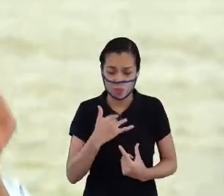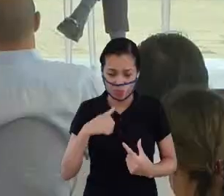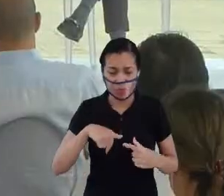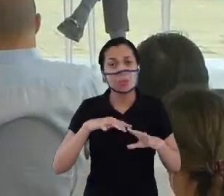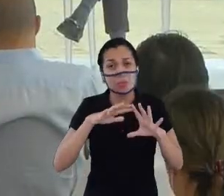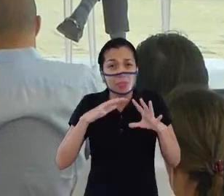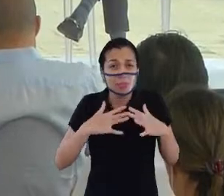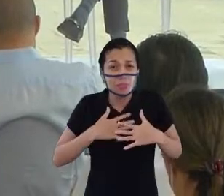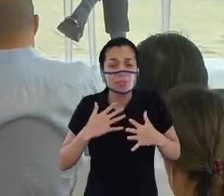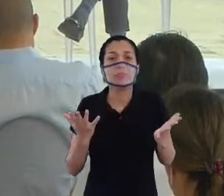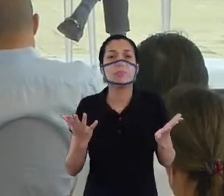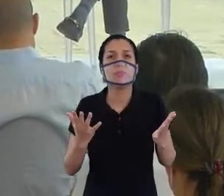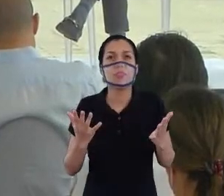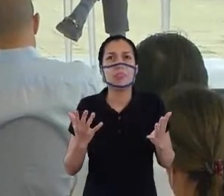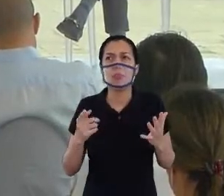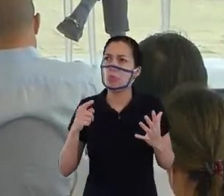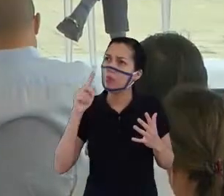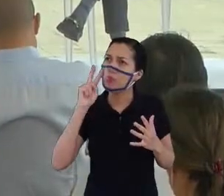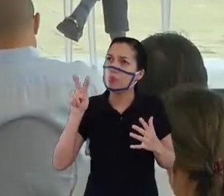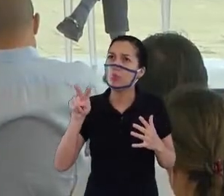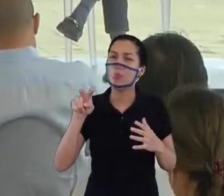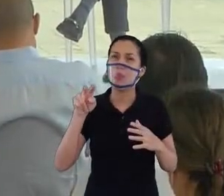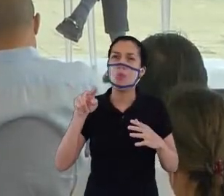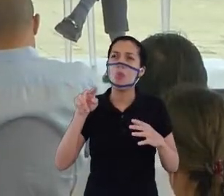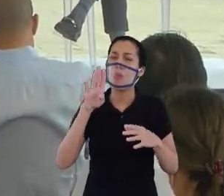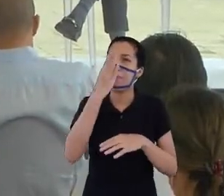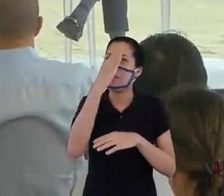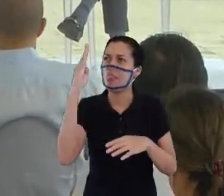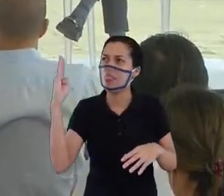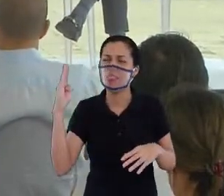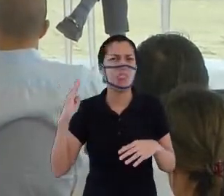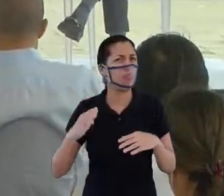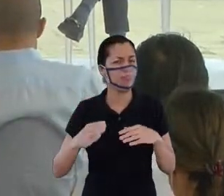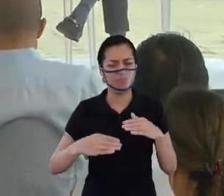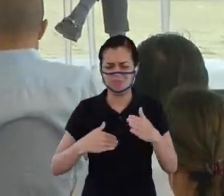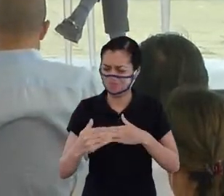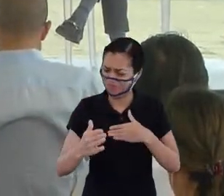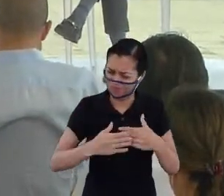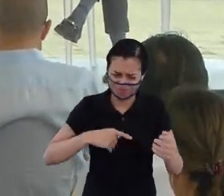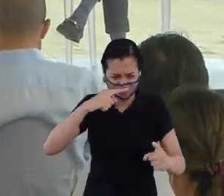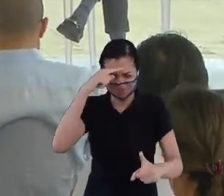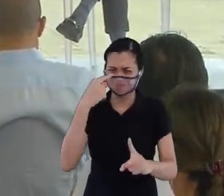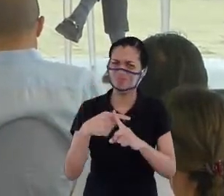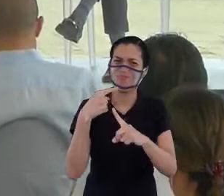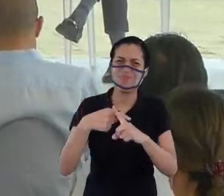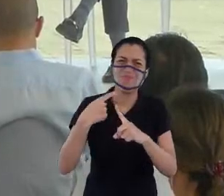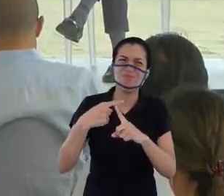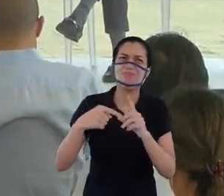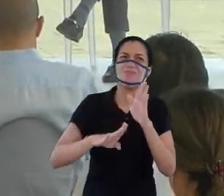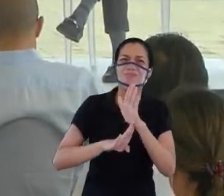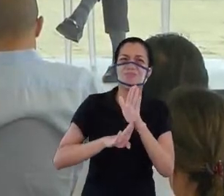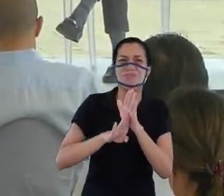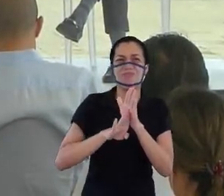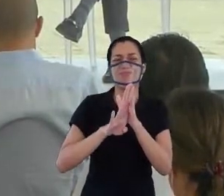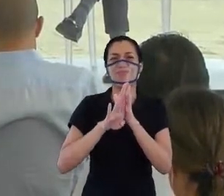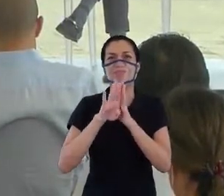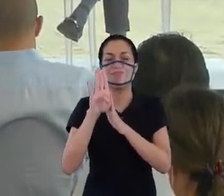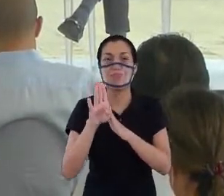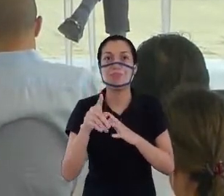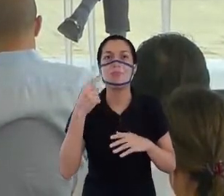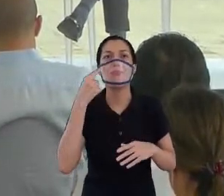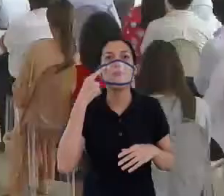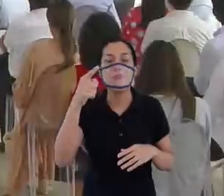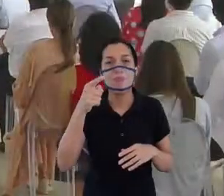de sorprender la actitud de Barranquilla. La inversión liderada por Tati aquí, Arena del Río. ¿Quién se